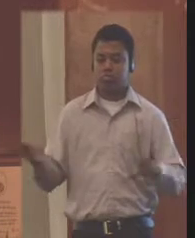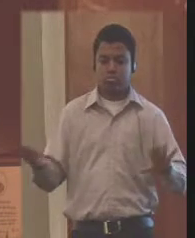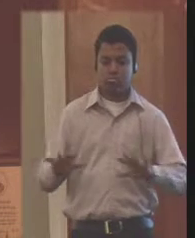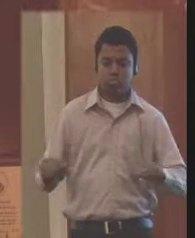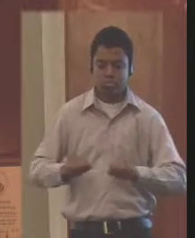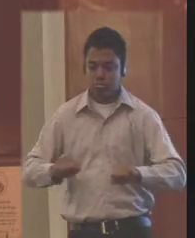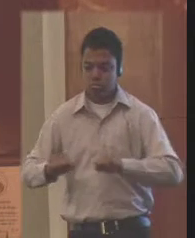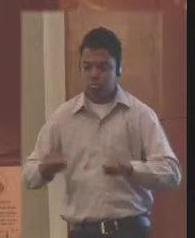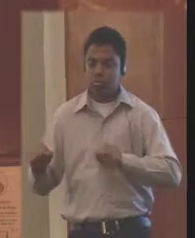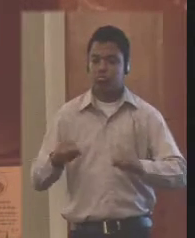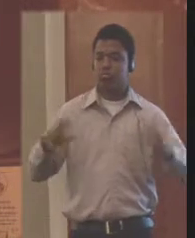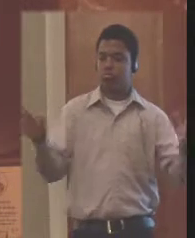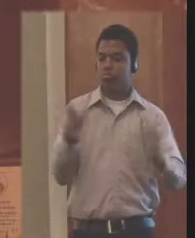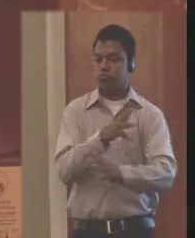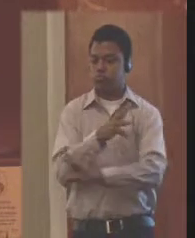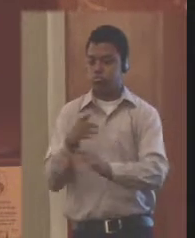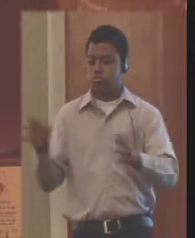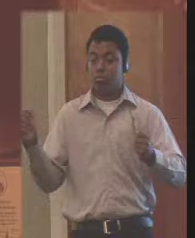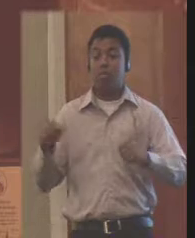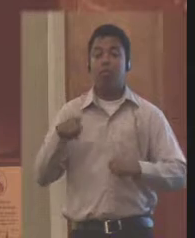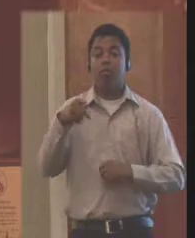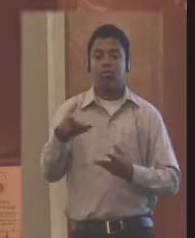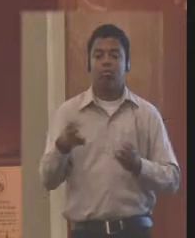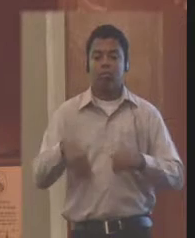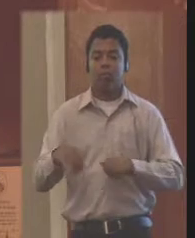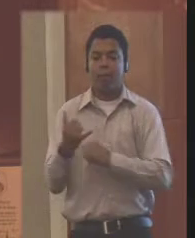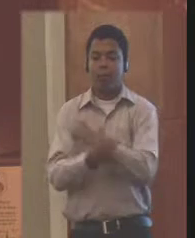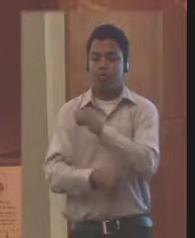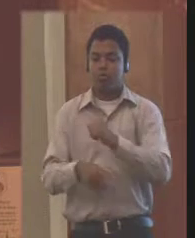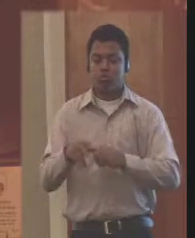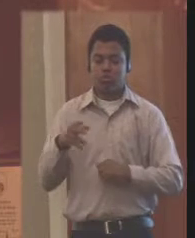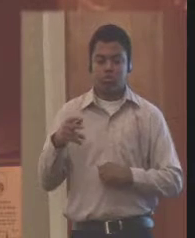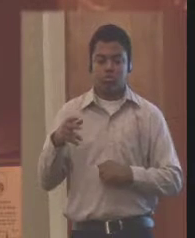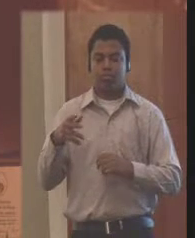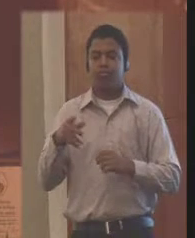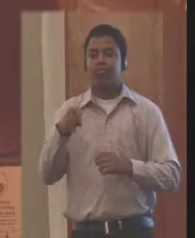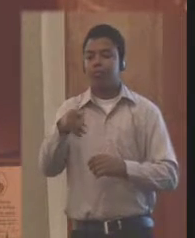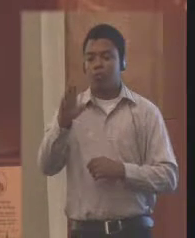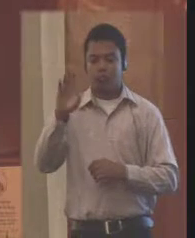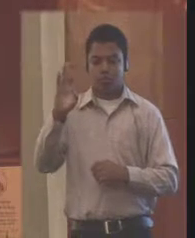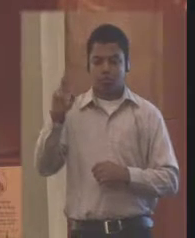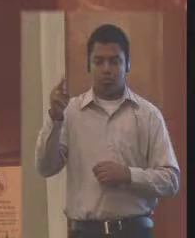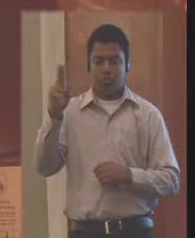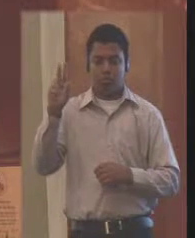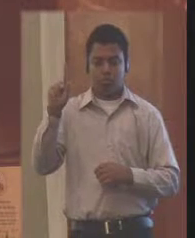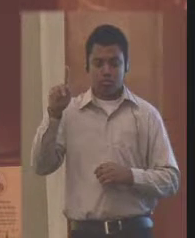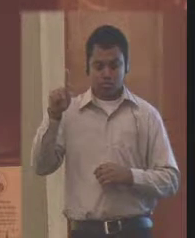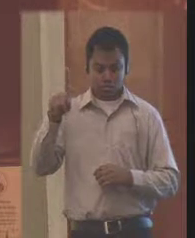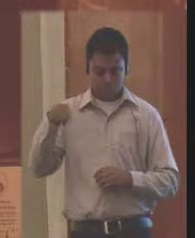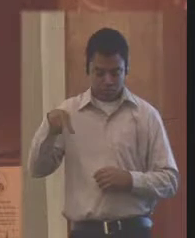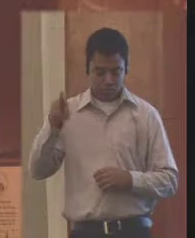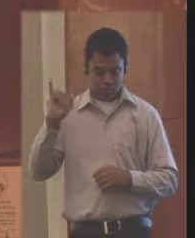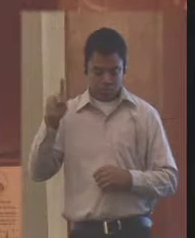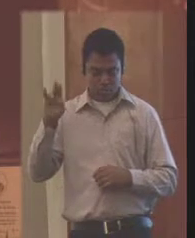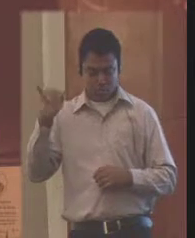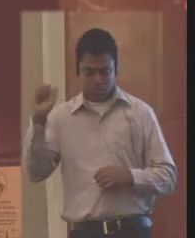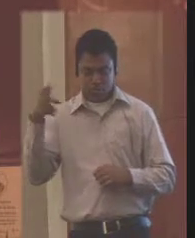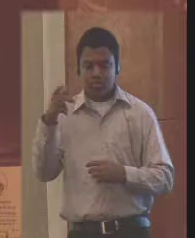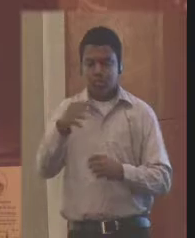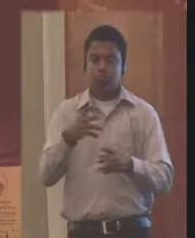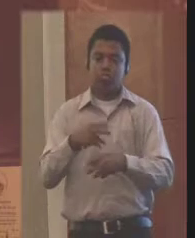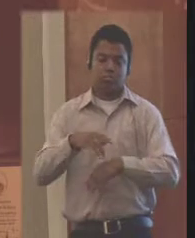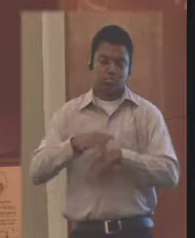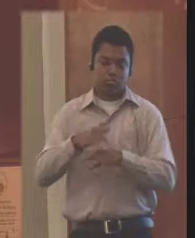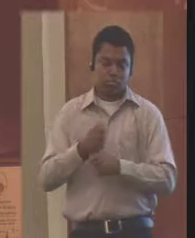recién desarrollamos con el país, la primera póliza para el sector de energía, en caso y no haya agua suficiente para